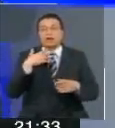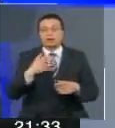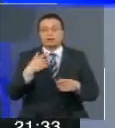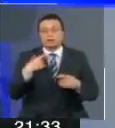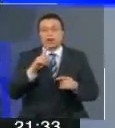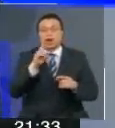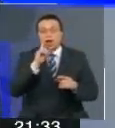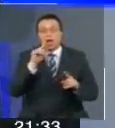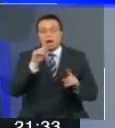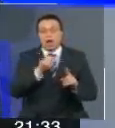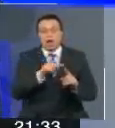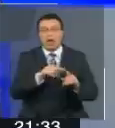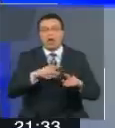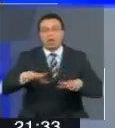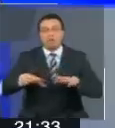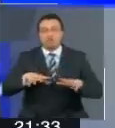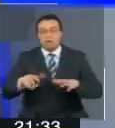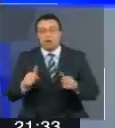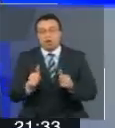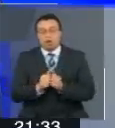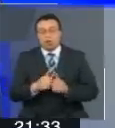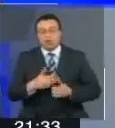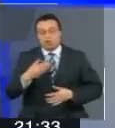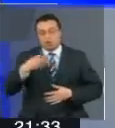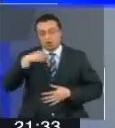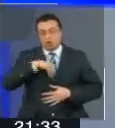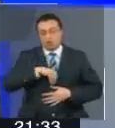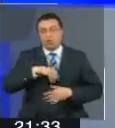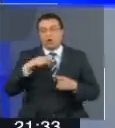están allí, se mueven con uno y son